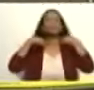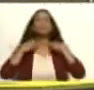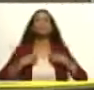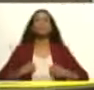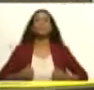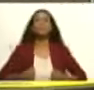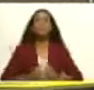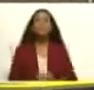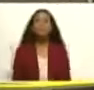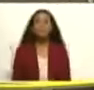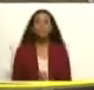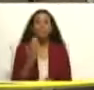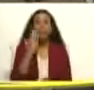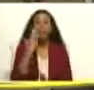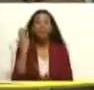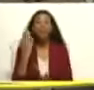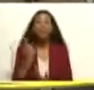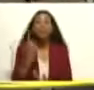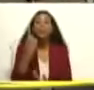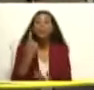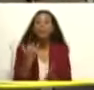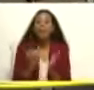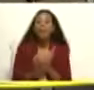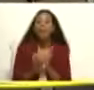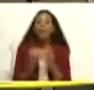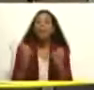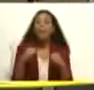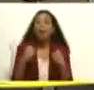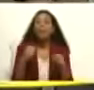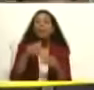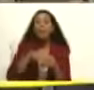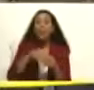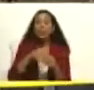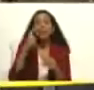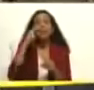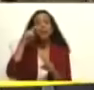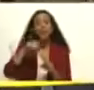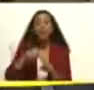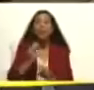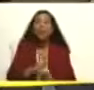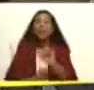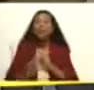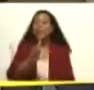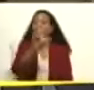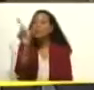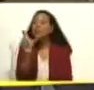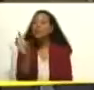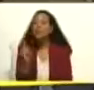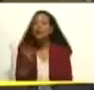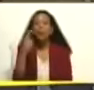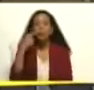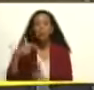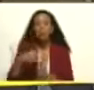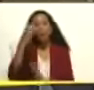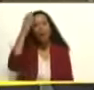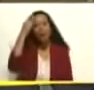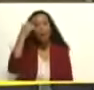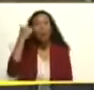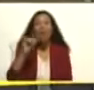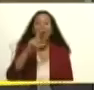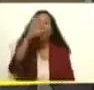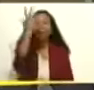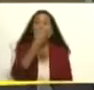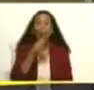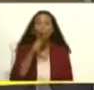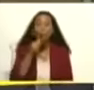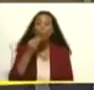primer simulacro de votación en la vida sea para defender la Guayana Esequiba, demuestra el altísimo grado de conciencia que tiene nuestro